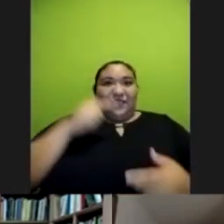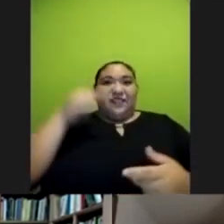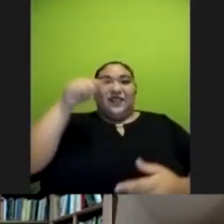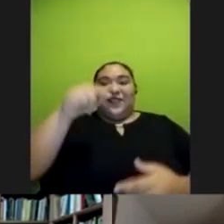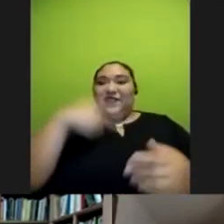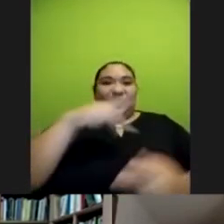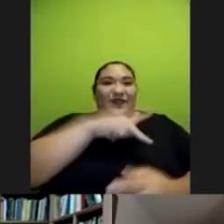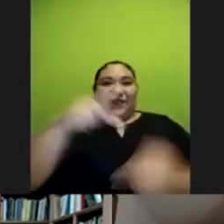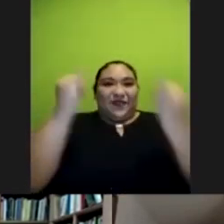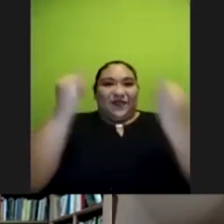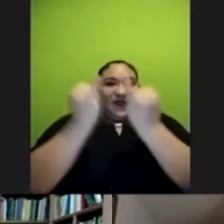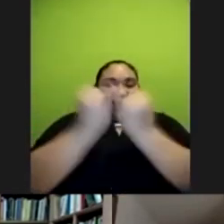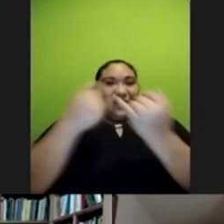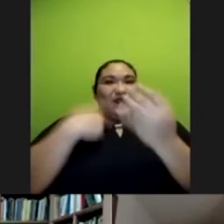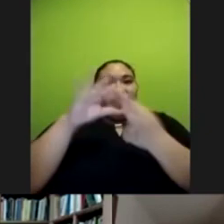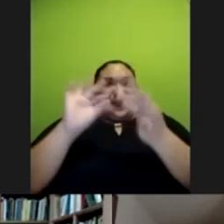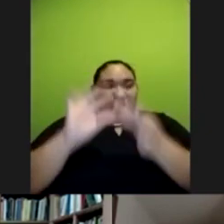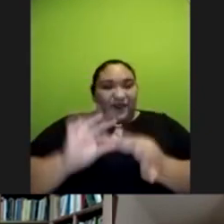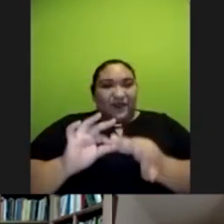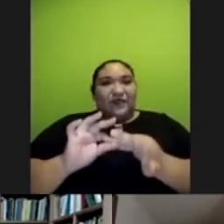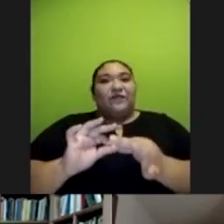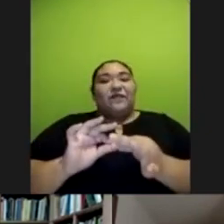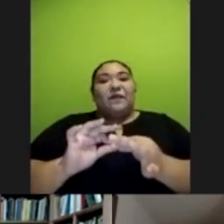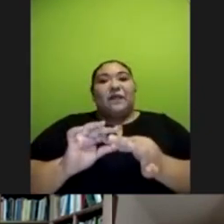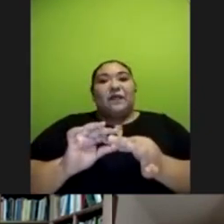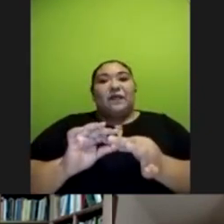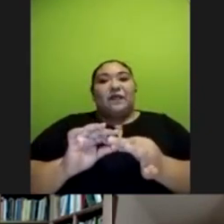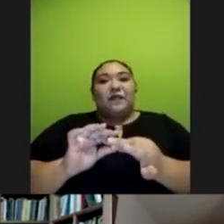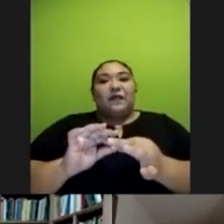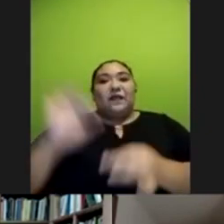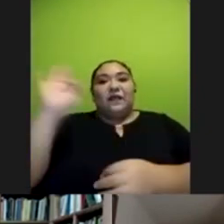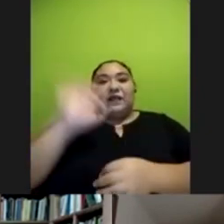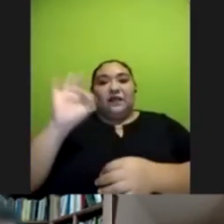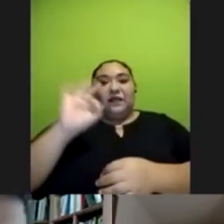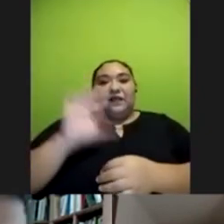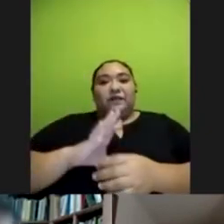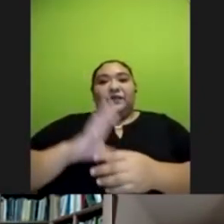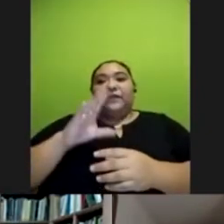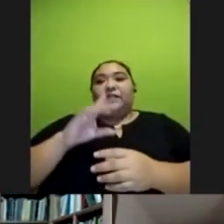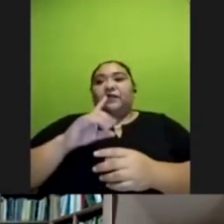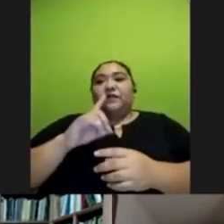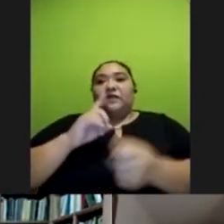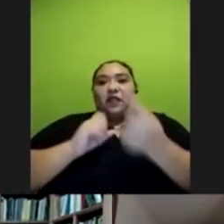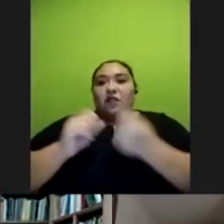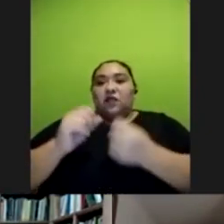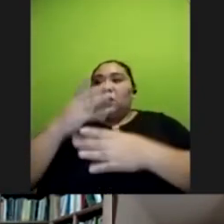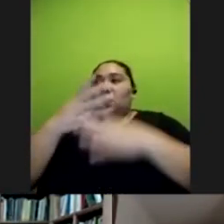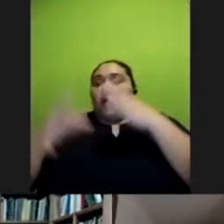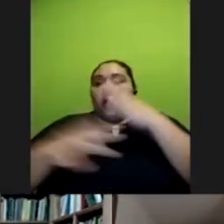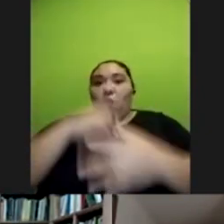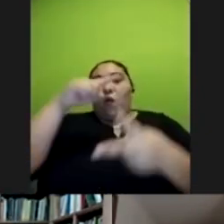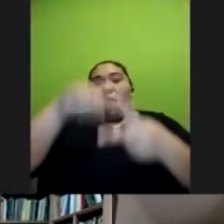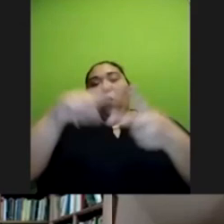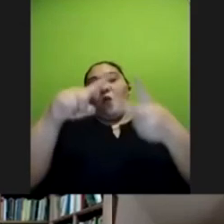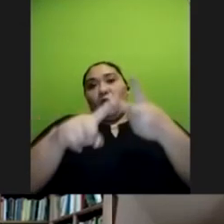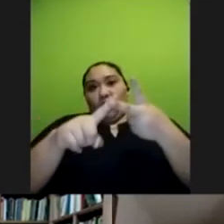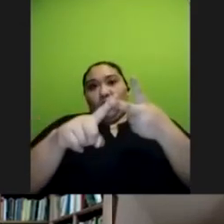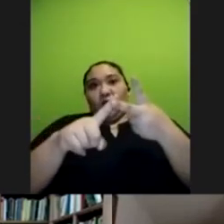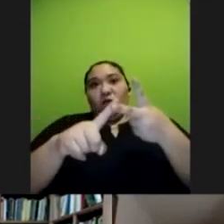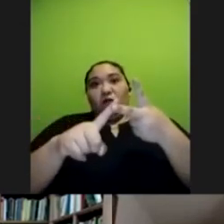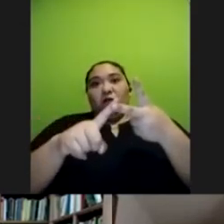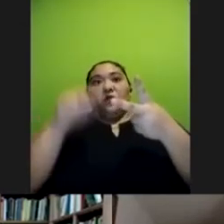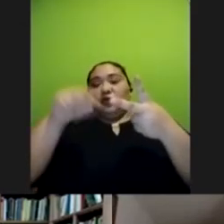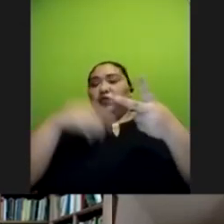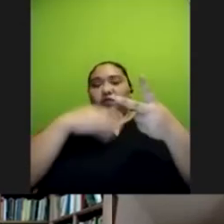que si es posible, lo aterricemos así. Evidentemente estamos hablando de dos cosas y ustedes lo han abordado. Hay un